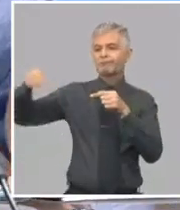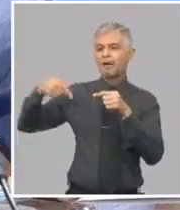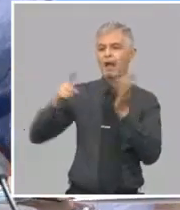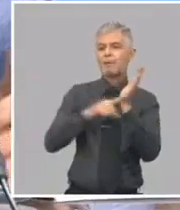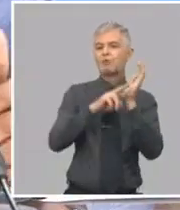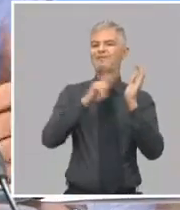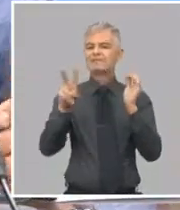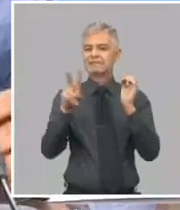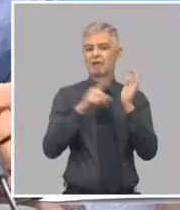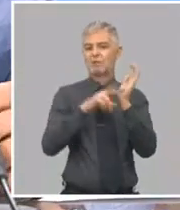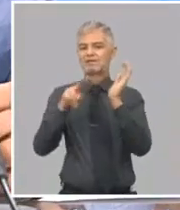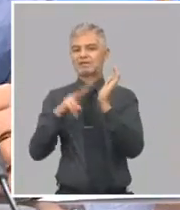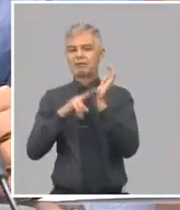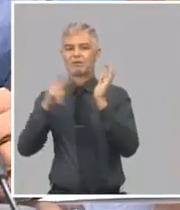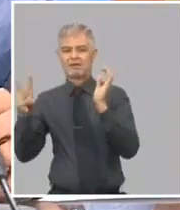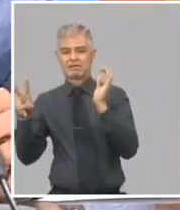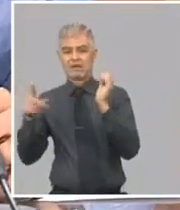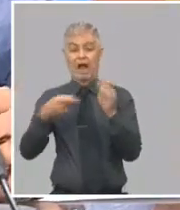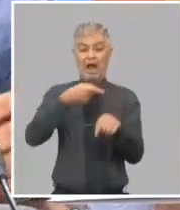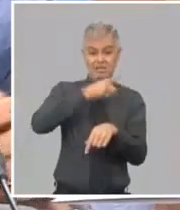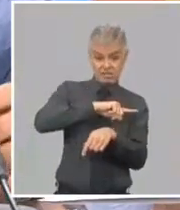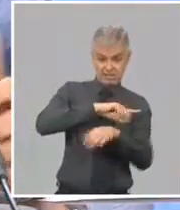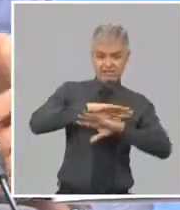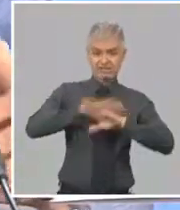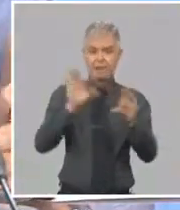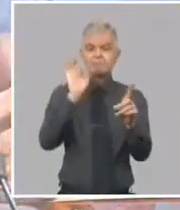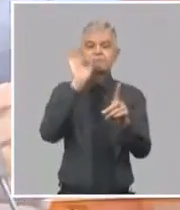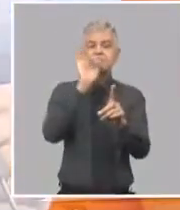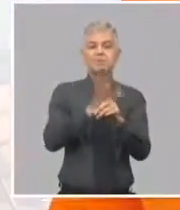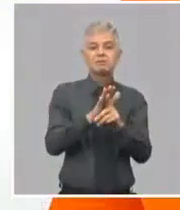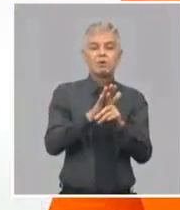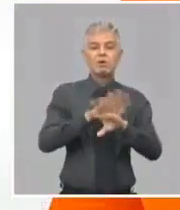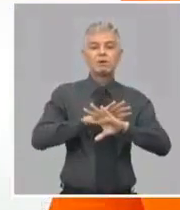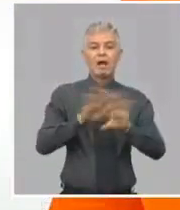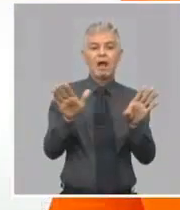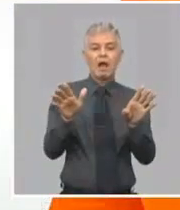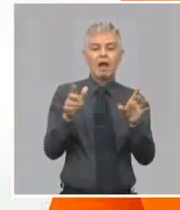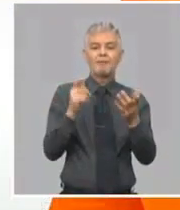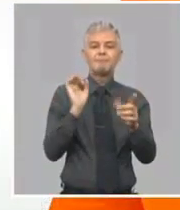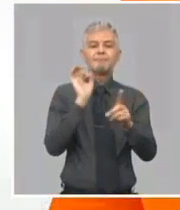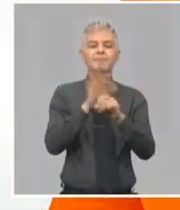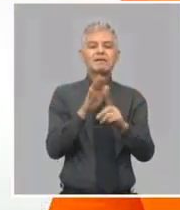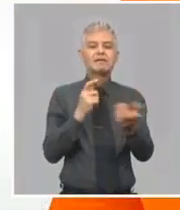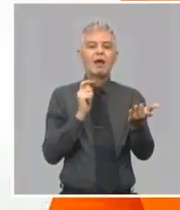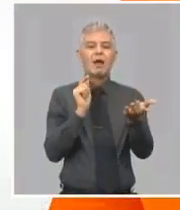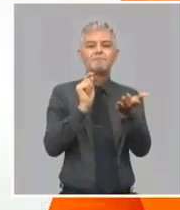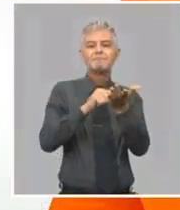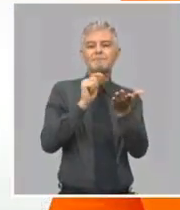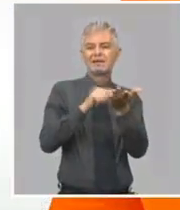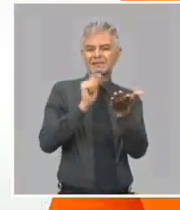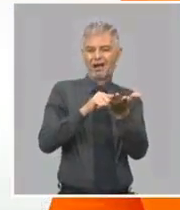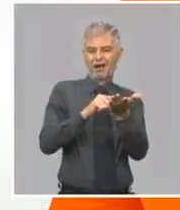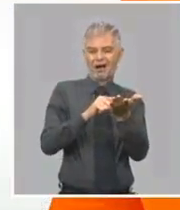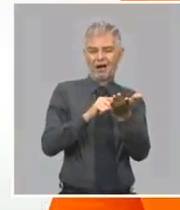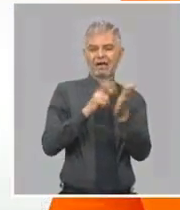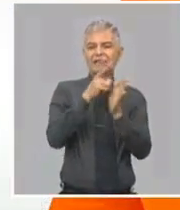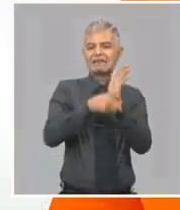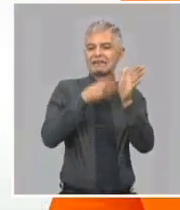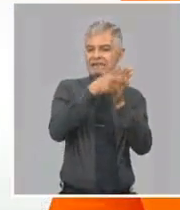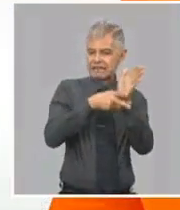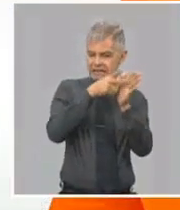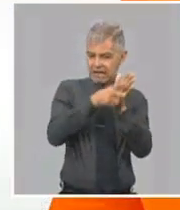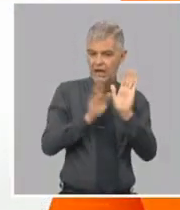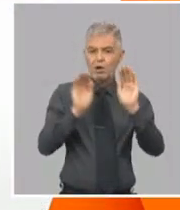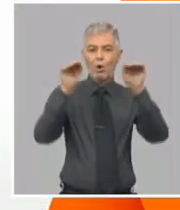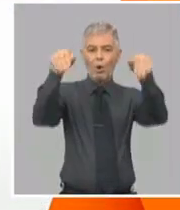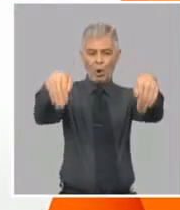ya se reiniciaron o se restablecieron lo comercial establecido la comercialización de los pasajes por trenes ómnibus